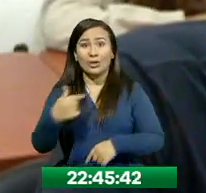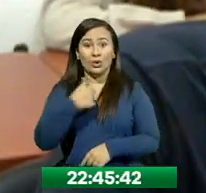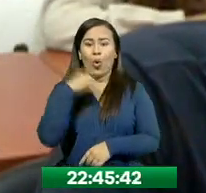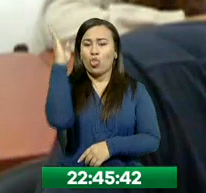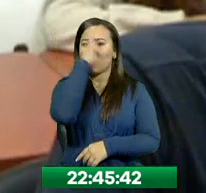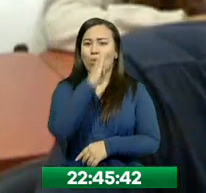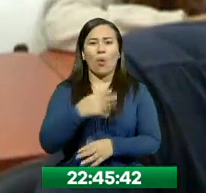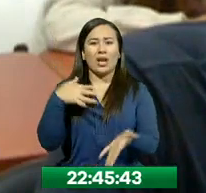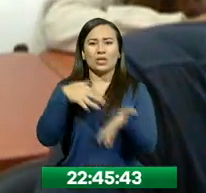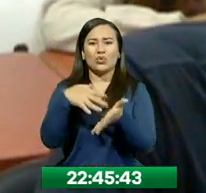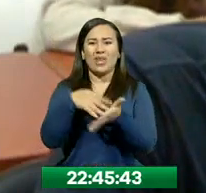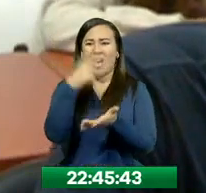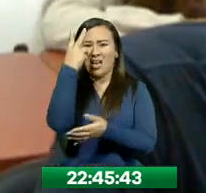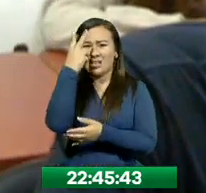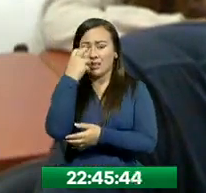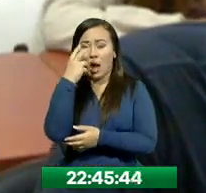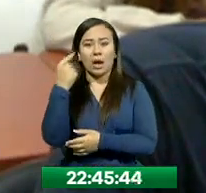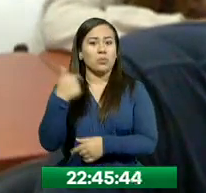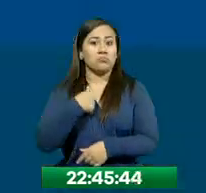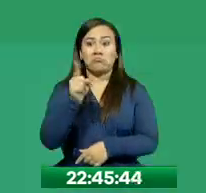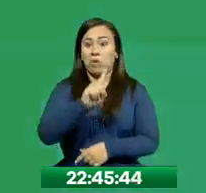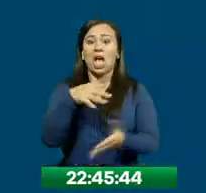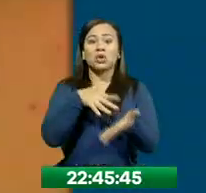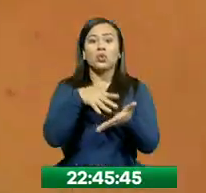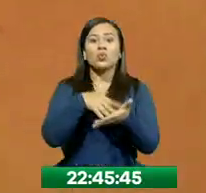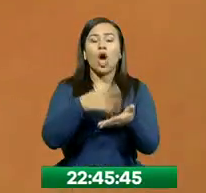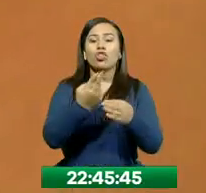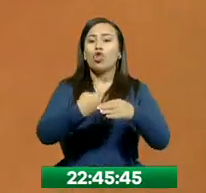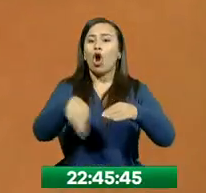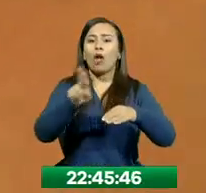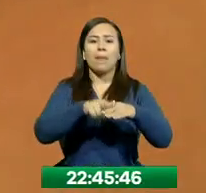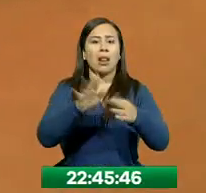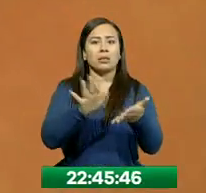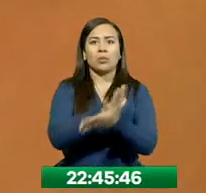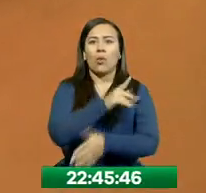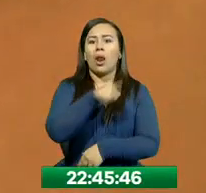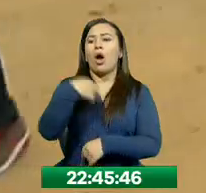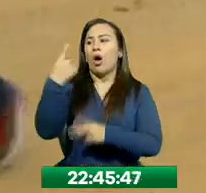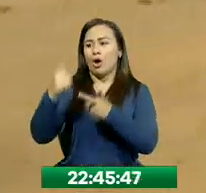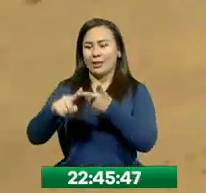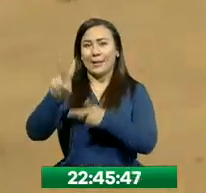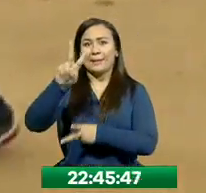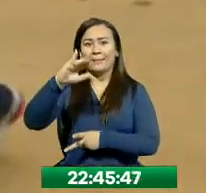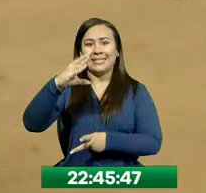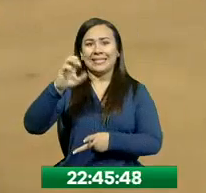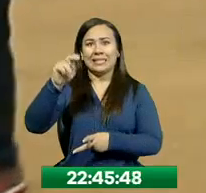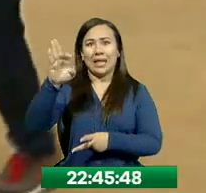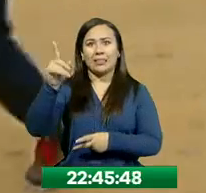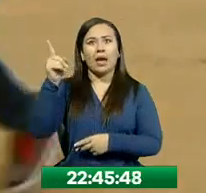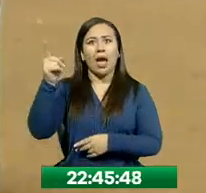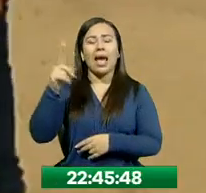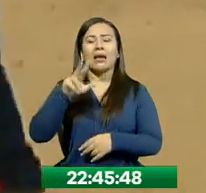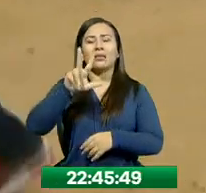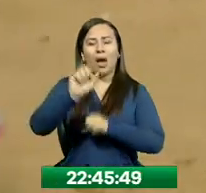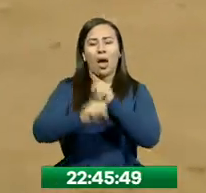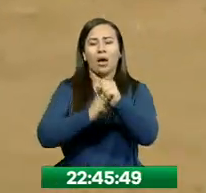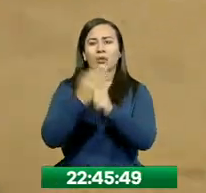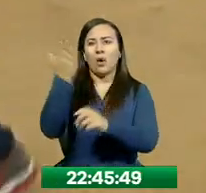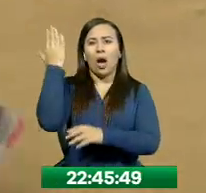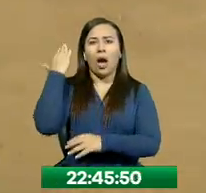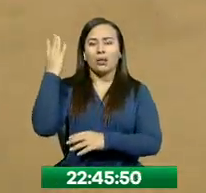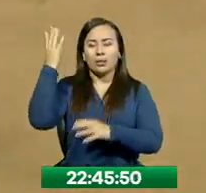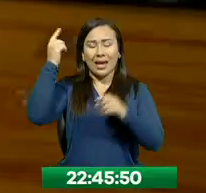personas ciegas y fui abanderado de mi escuela. Vicente Reyes tiene 20 años y hace 3 perdió su visión tras un